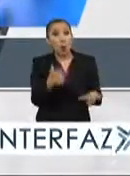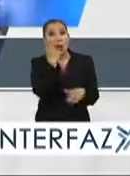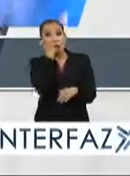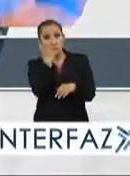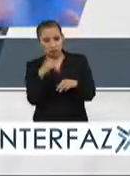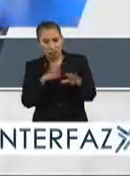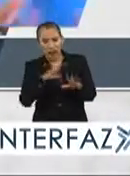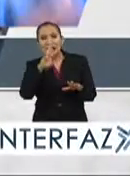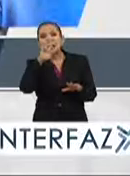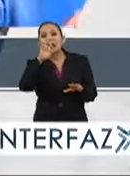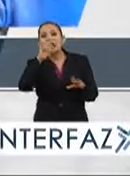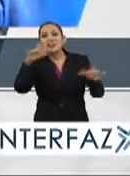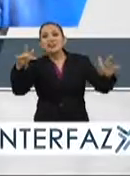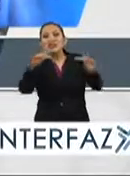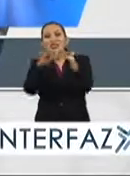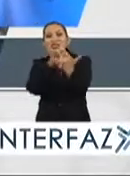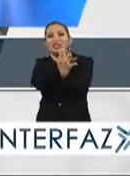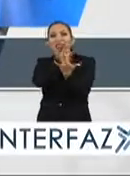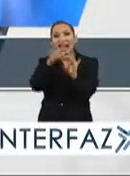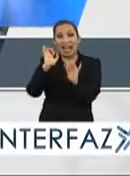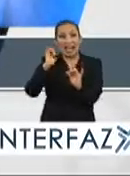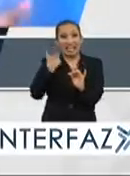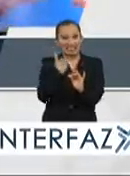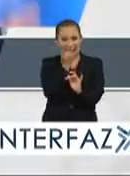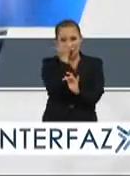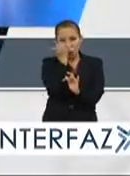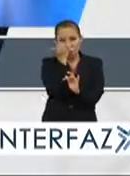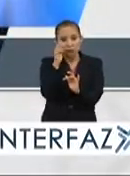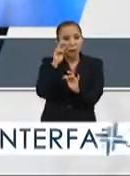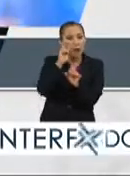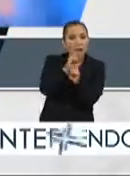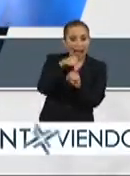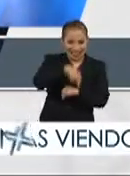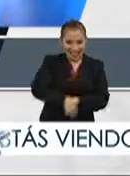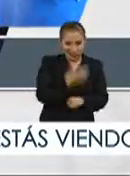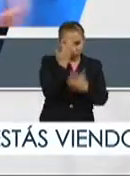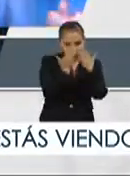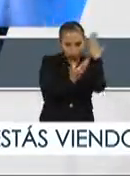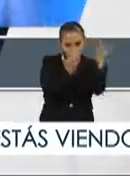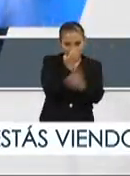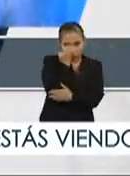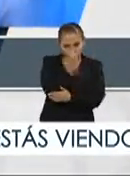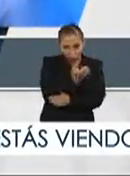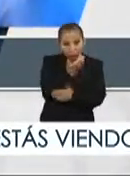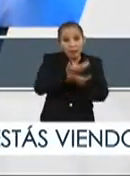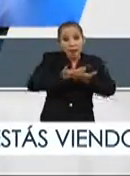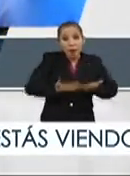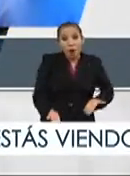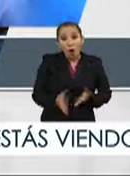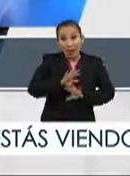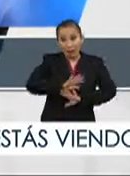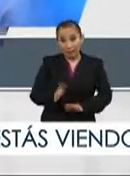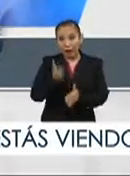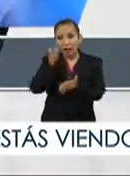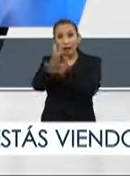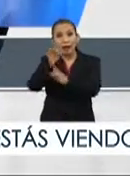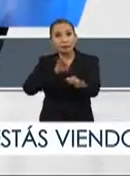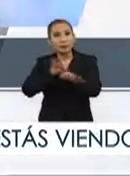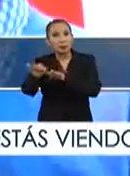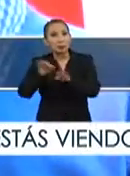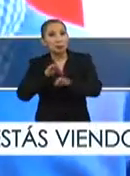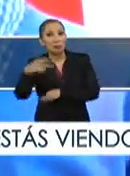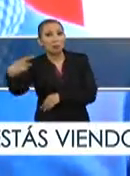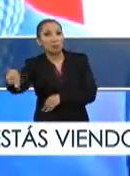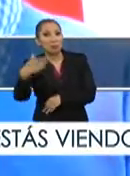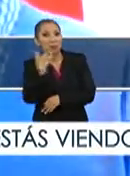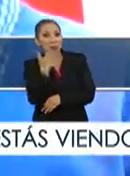una red, un conjunto de exalumnos que pasaron por esta escuela y que están desempeñando